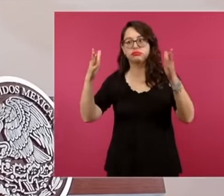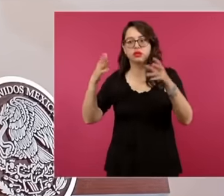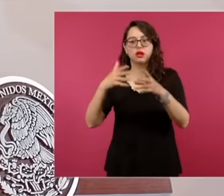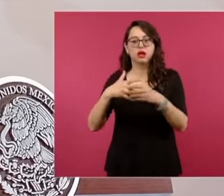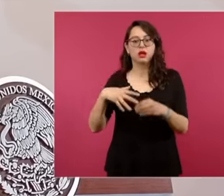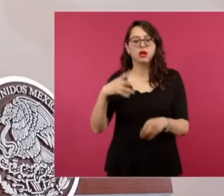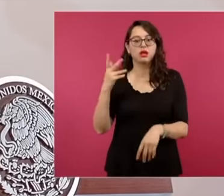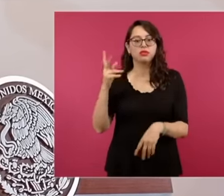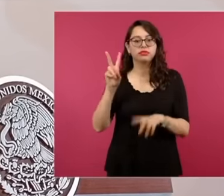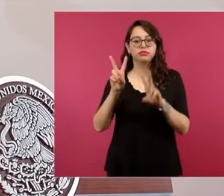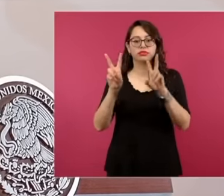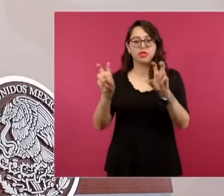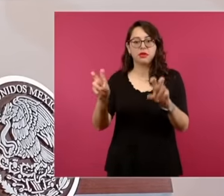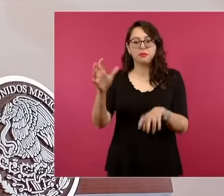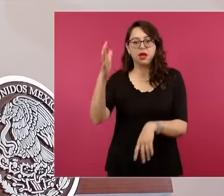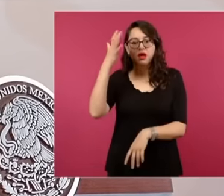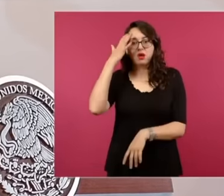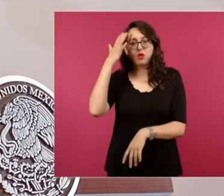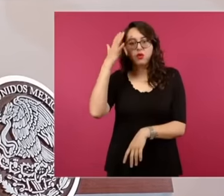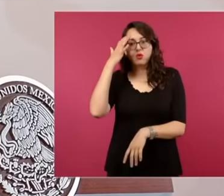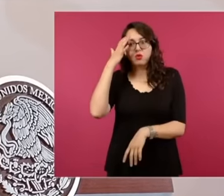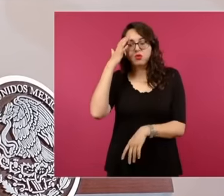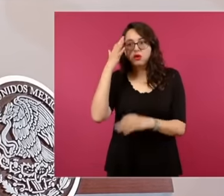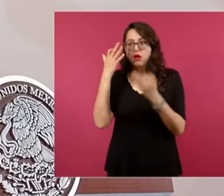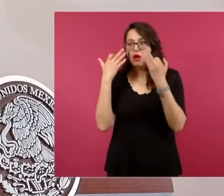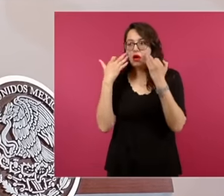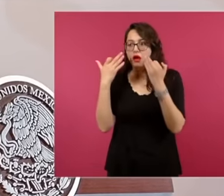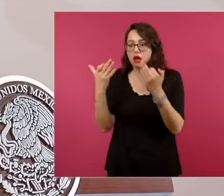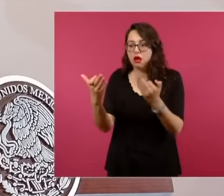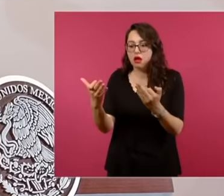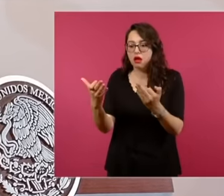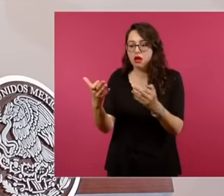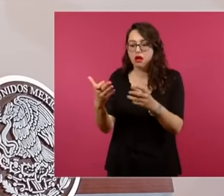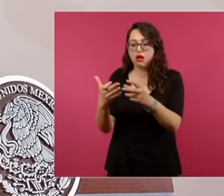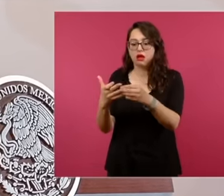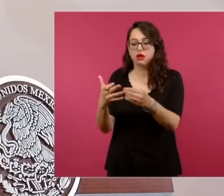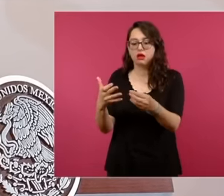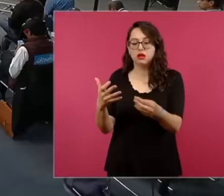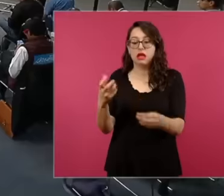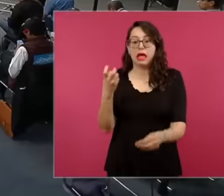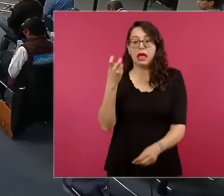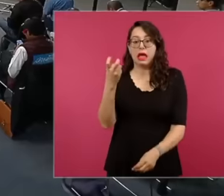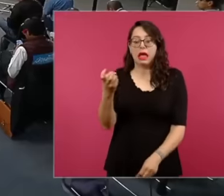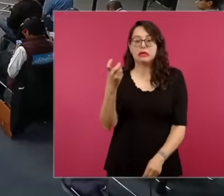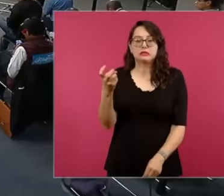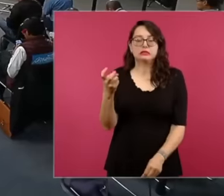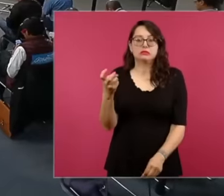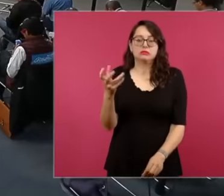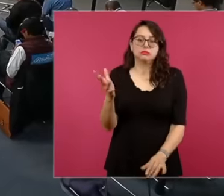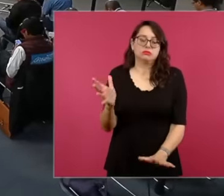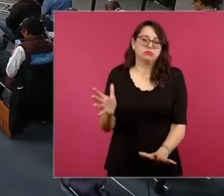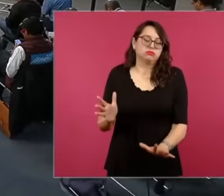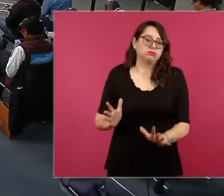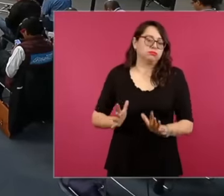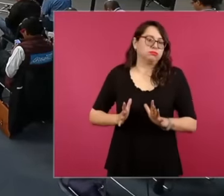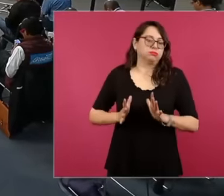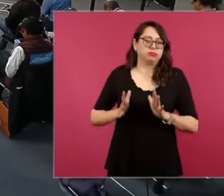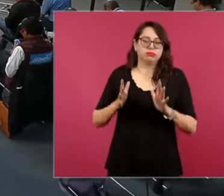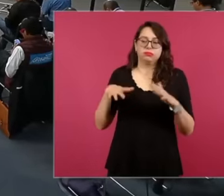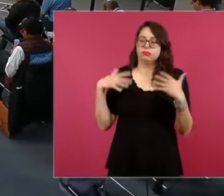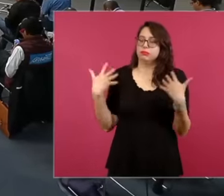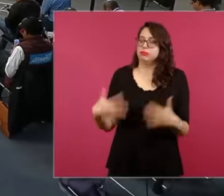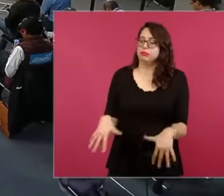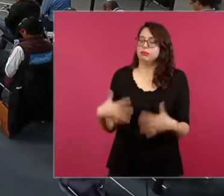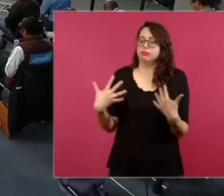lograr. Pues me siento muy satisfecho y además